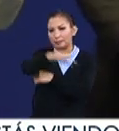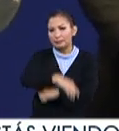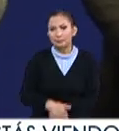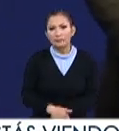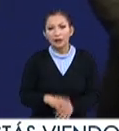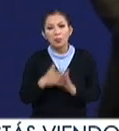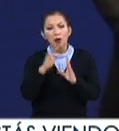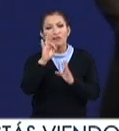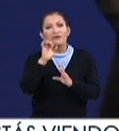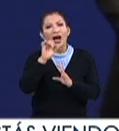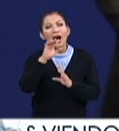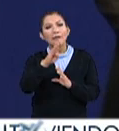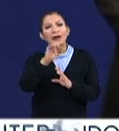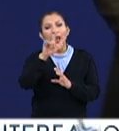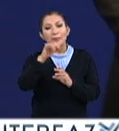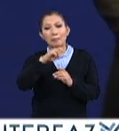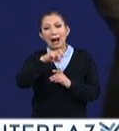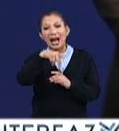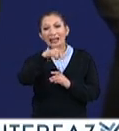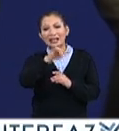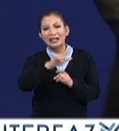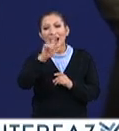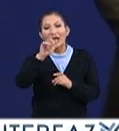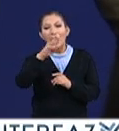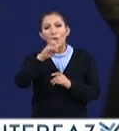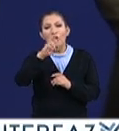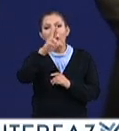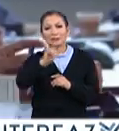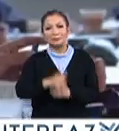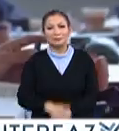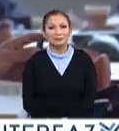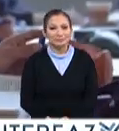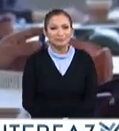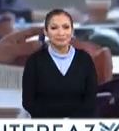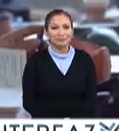organizaciones, como Fab Labs, Markets y Libraries, etc.